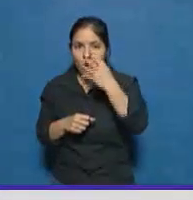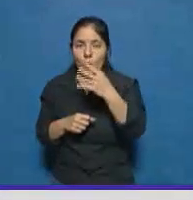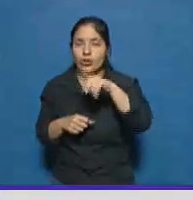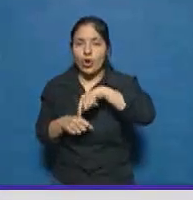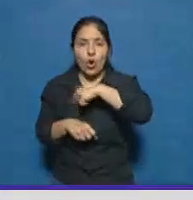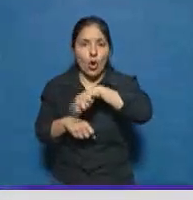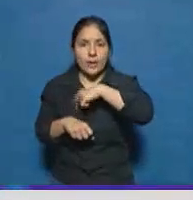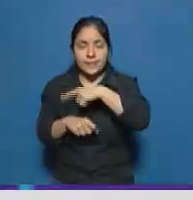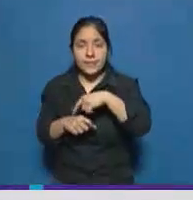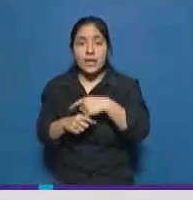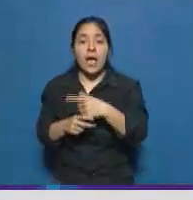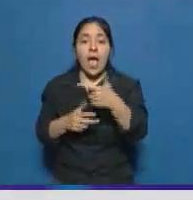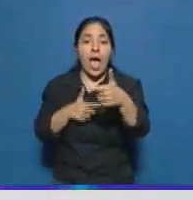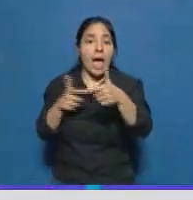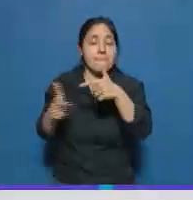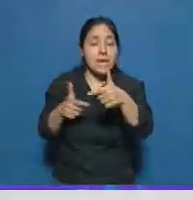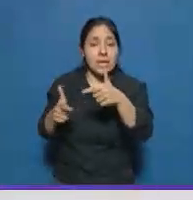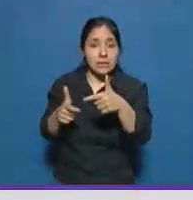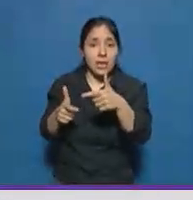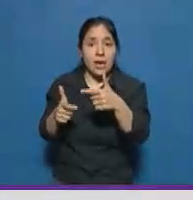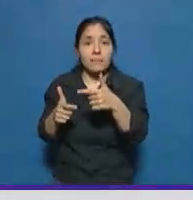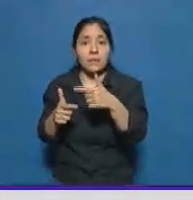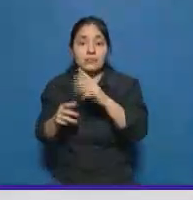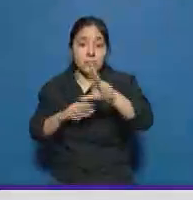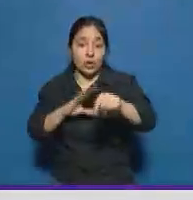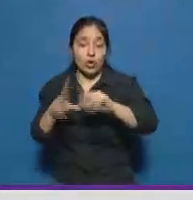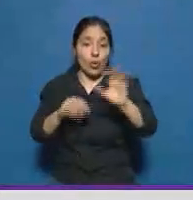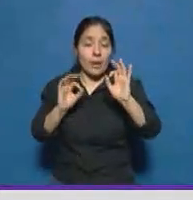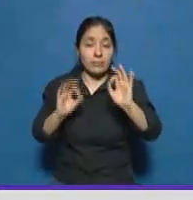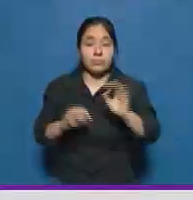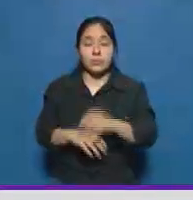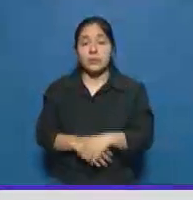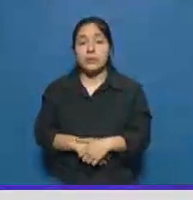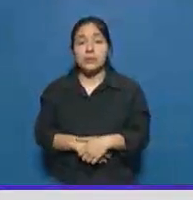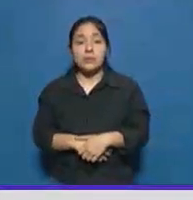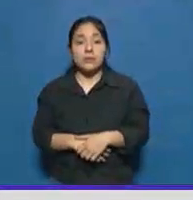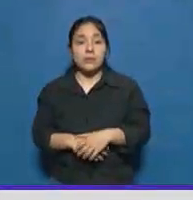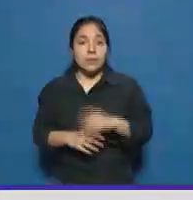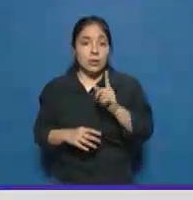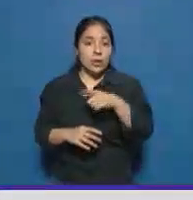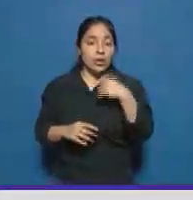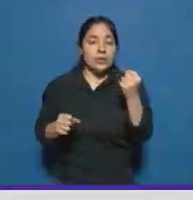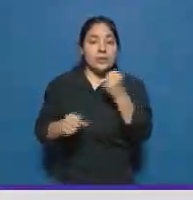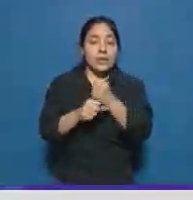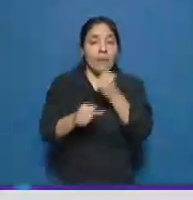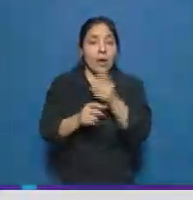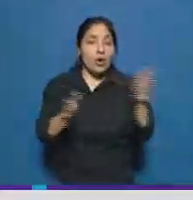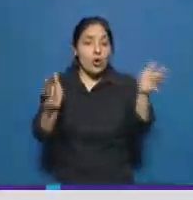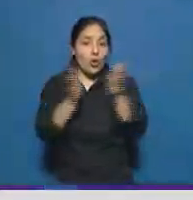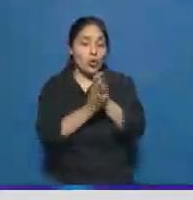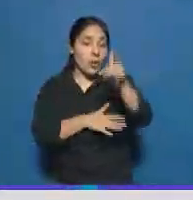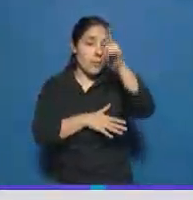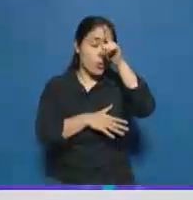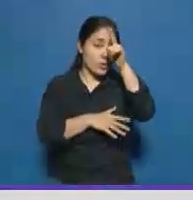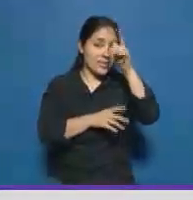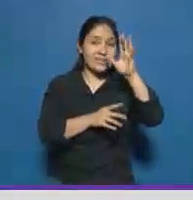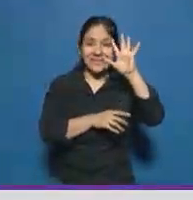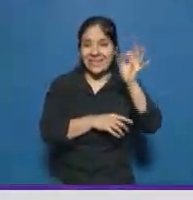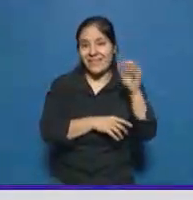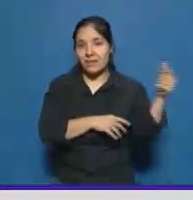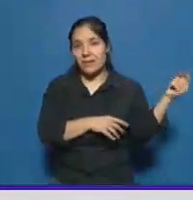y los amenazaron con las armas para poder lograr el cometido. Siempre tenemos, el trabajo coordinado con la policía, sabe venir un móvil, estar